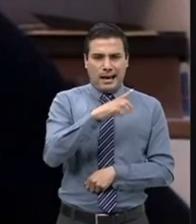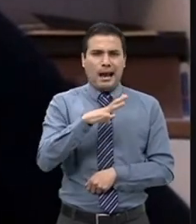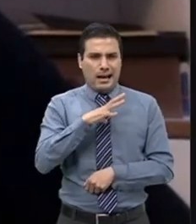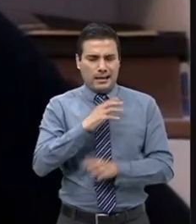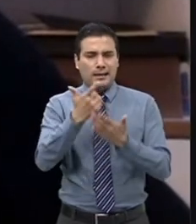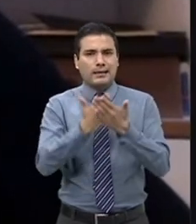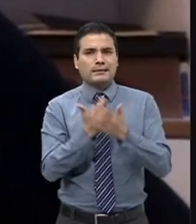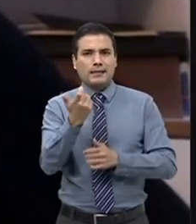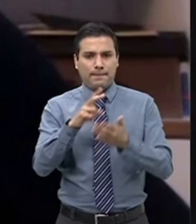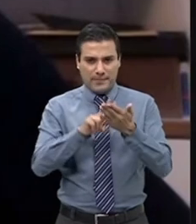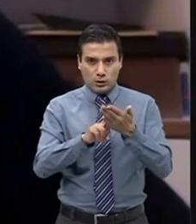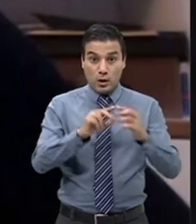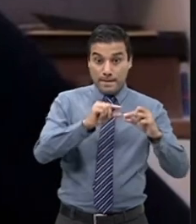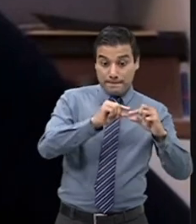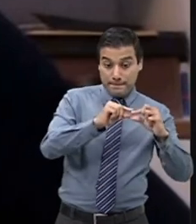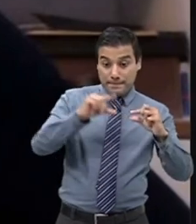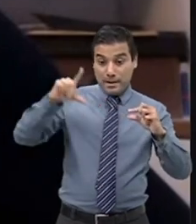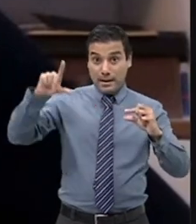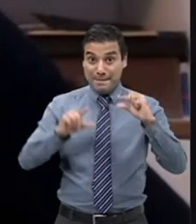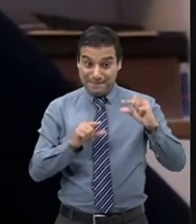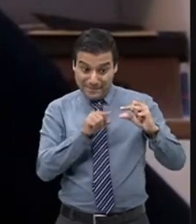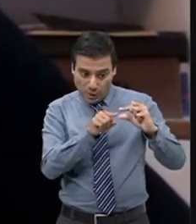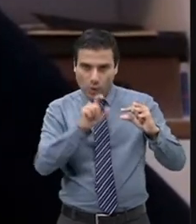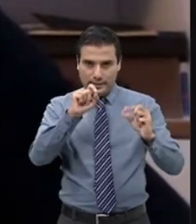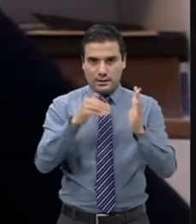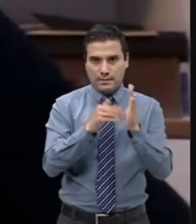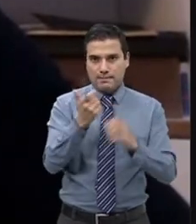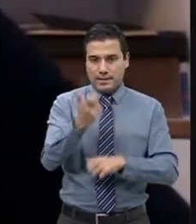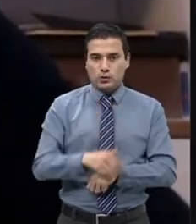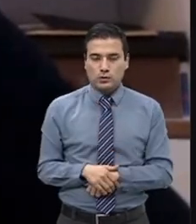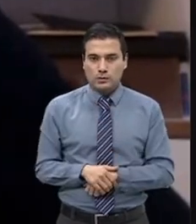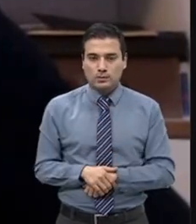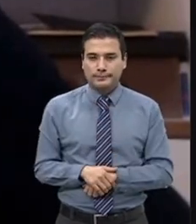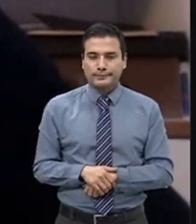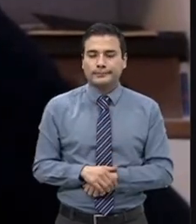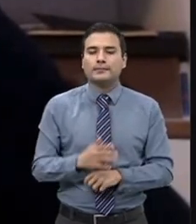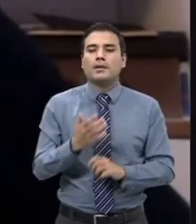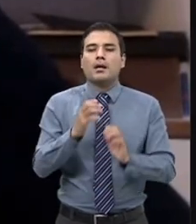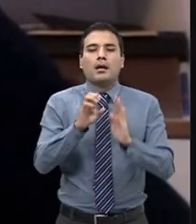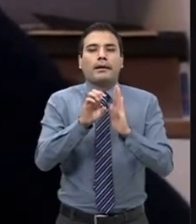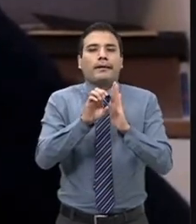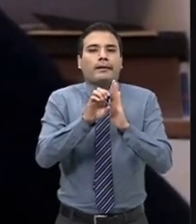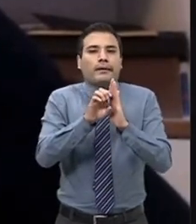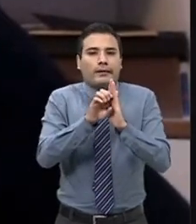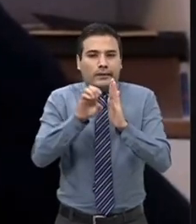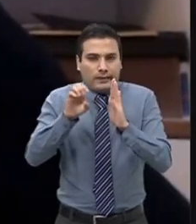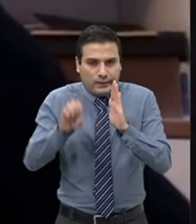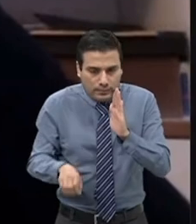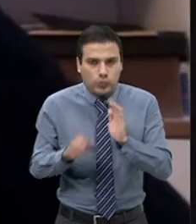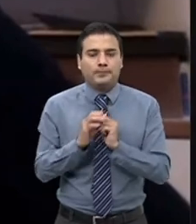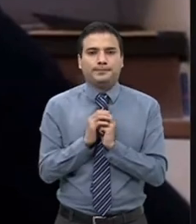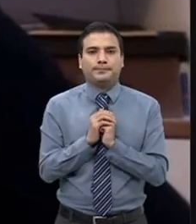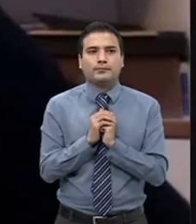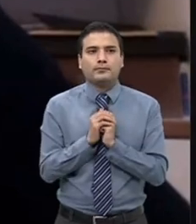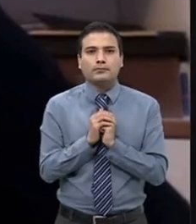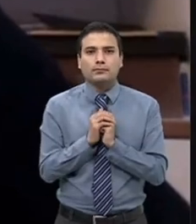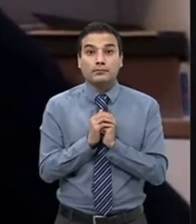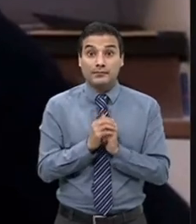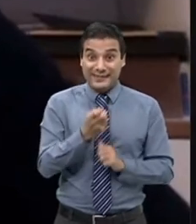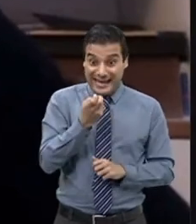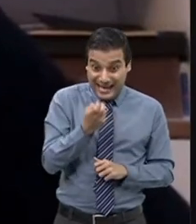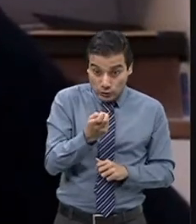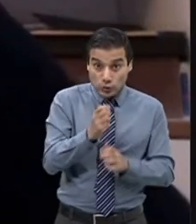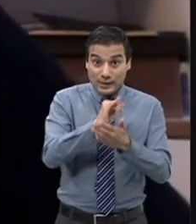este está esta conducta pero si a su vez consideramos o reconocemos que se está tratando de gastos no